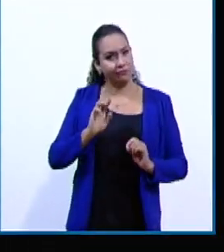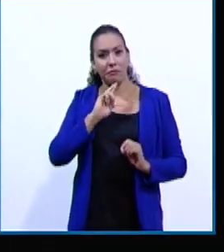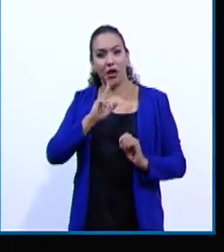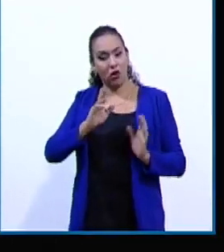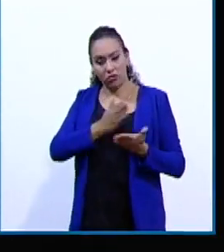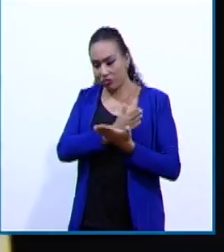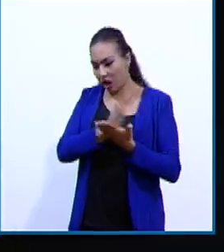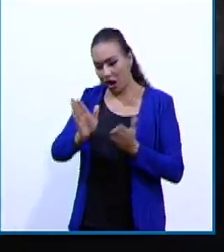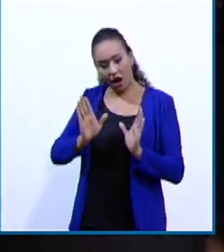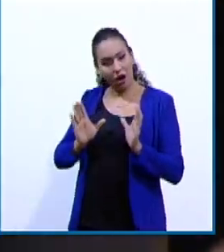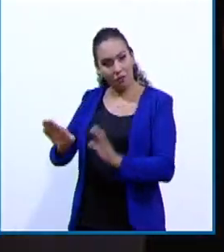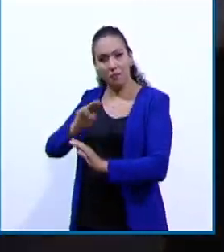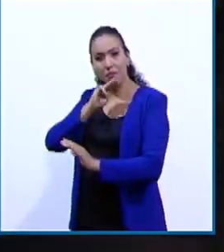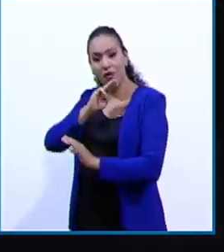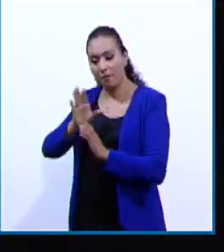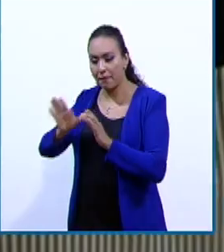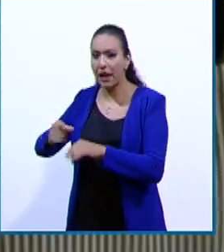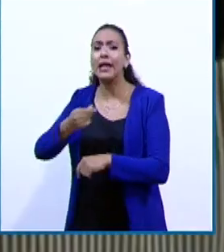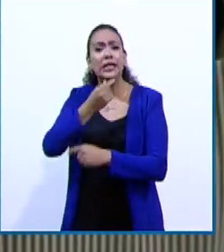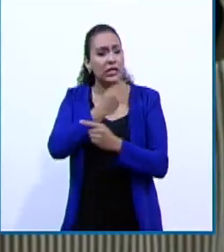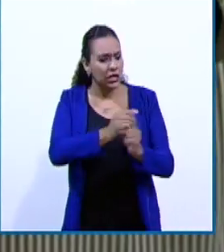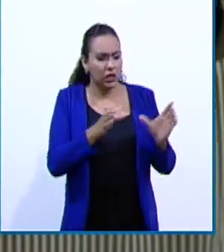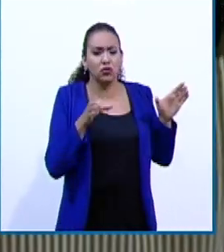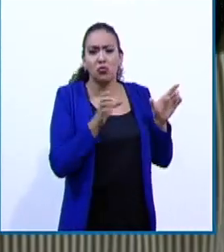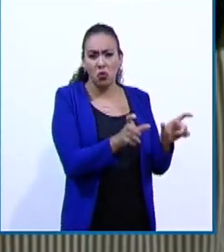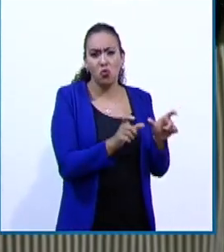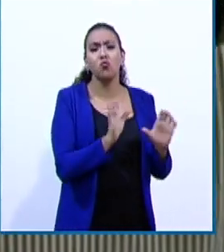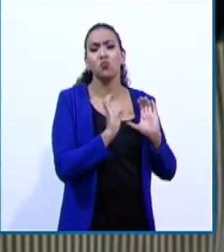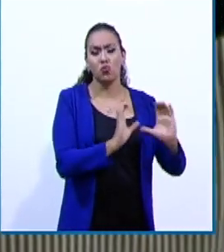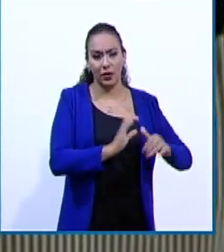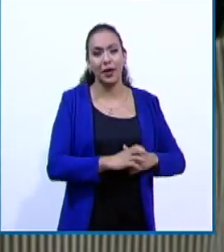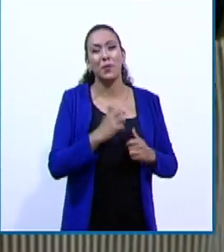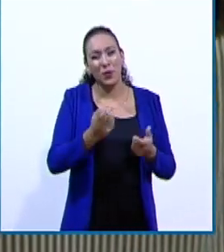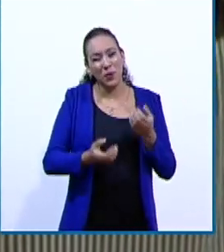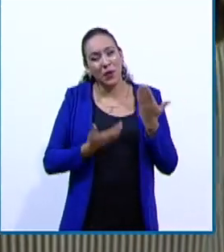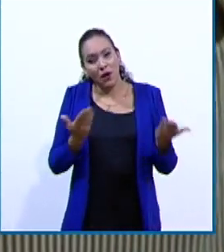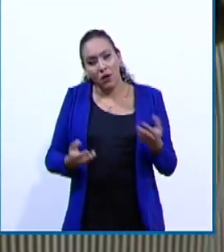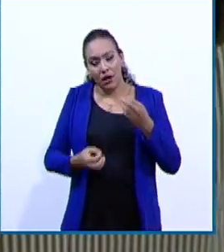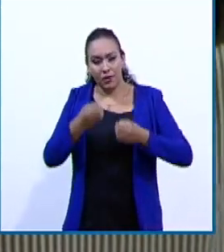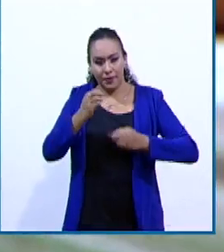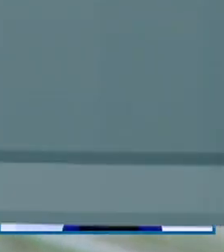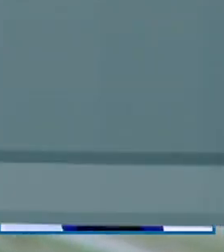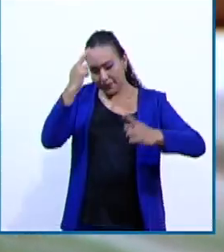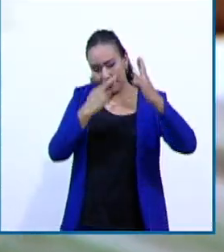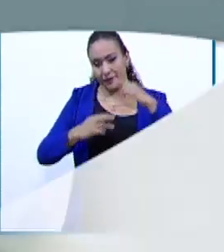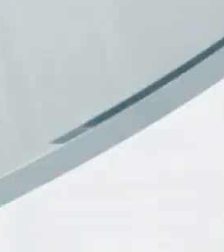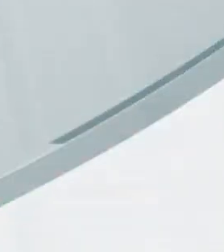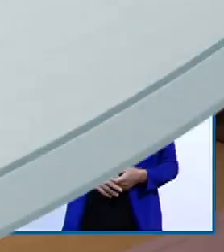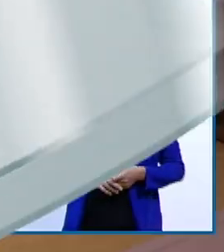y devolvió el asunto al Tribunal del Conocimiento para que resuelva lo conducente.